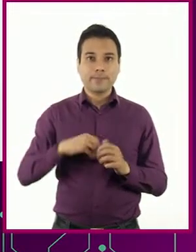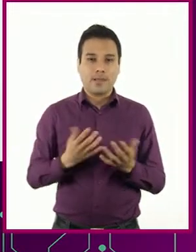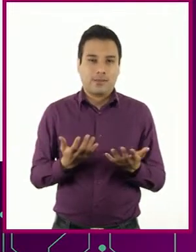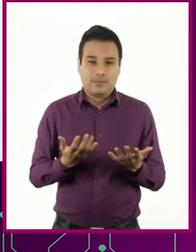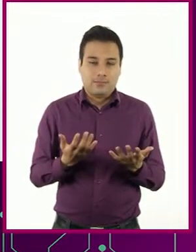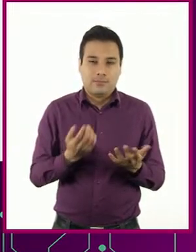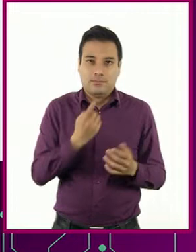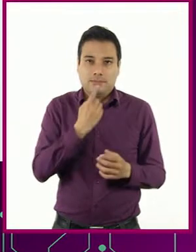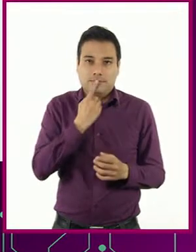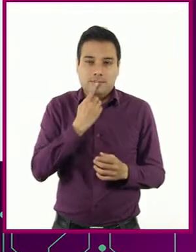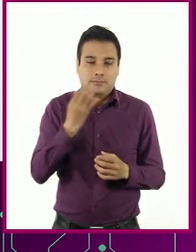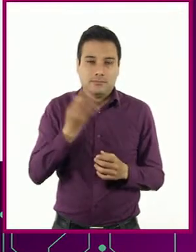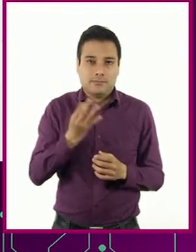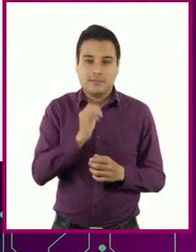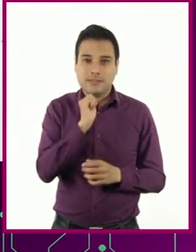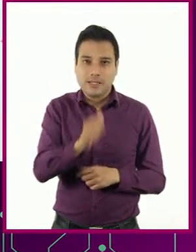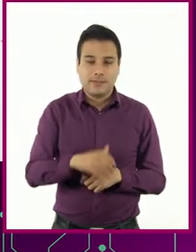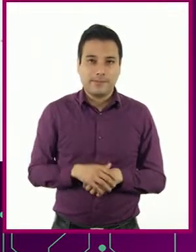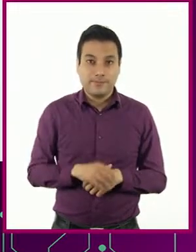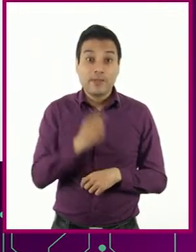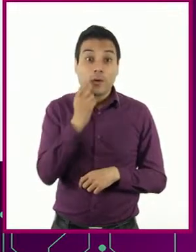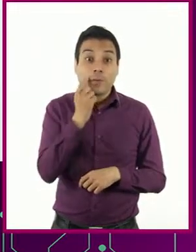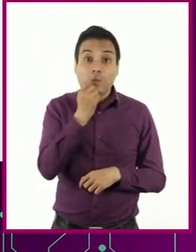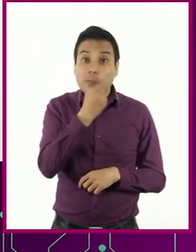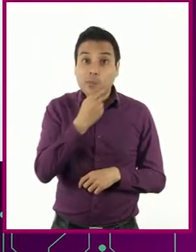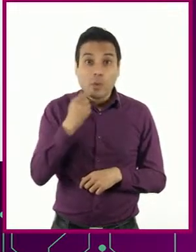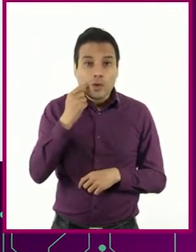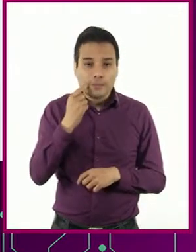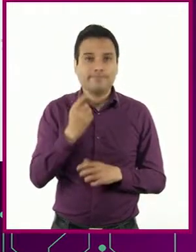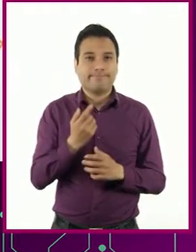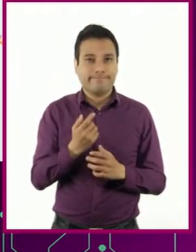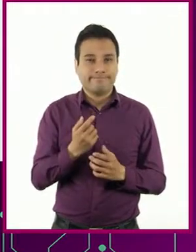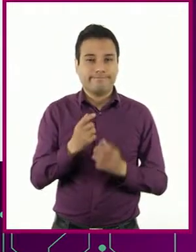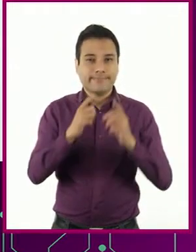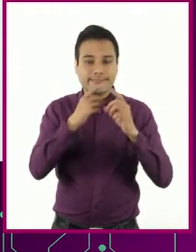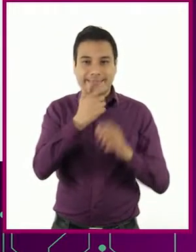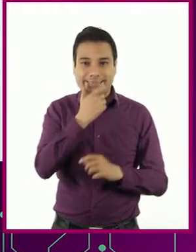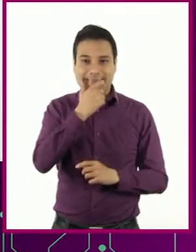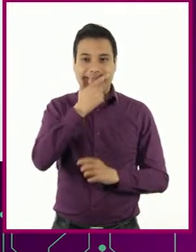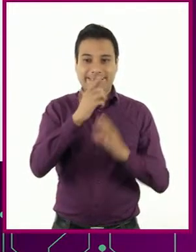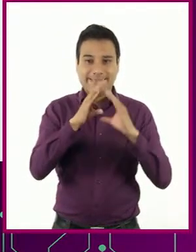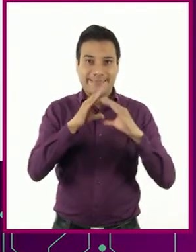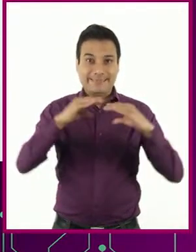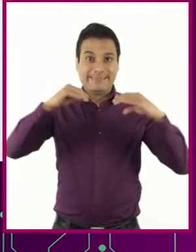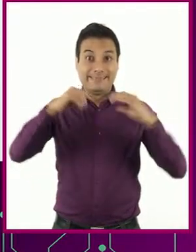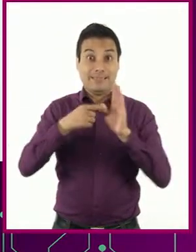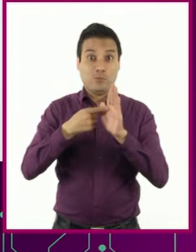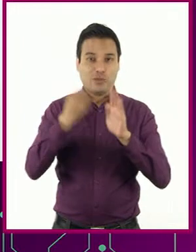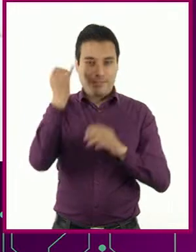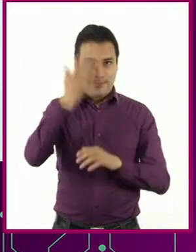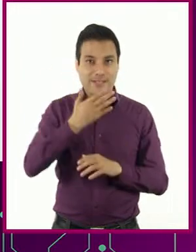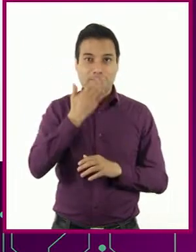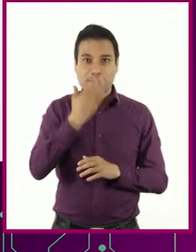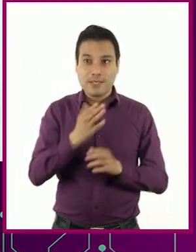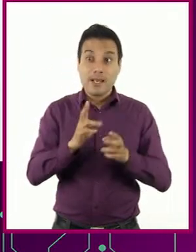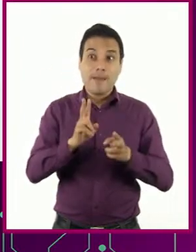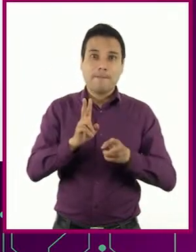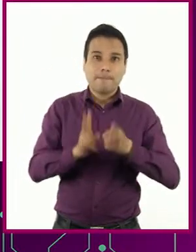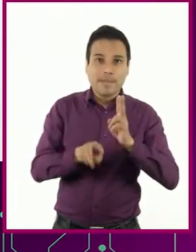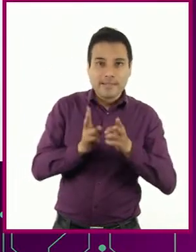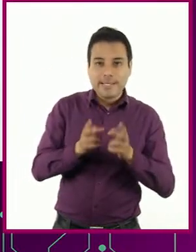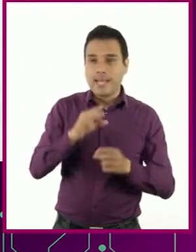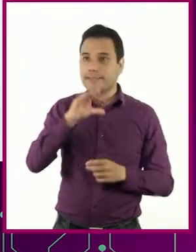comienza por la boca. Además, nuestra boca es parte de nuestro sello de presentación. Es la clave para lograr una buena conversación y una